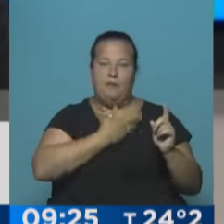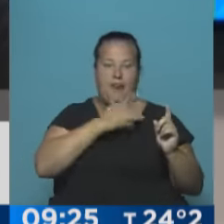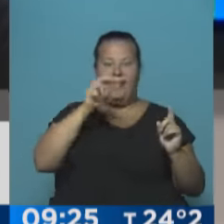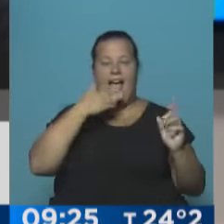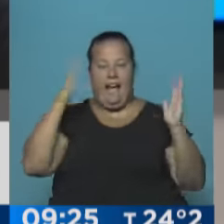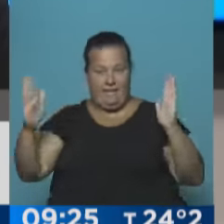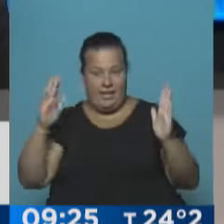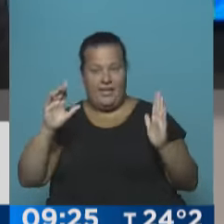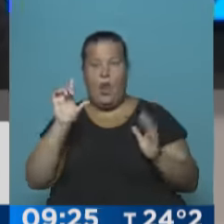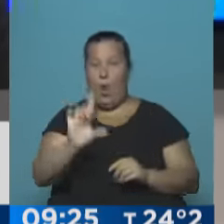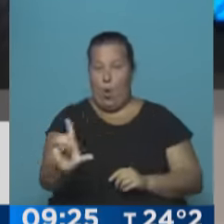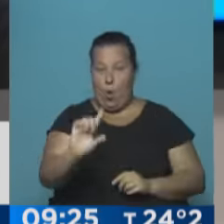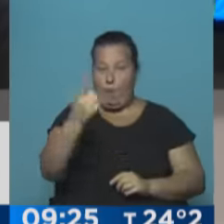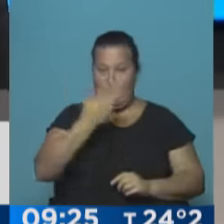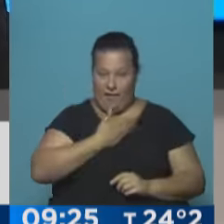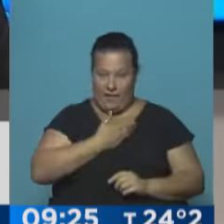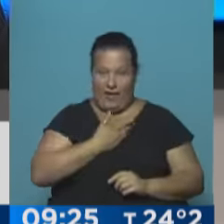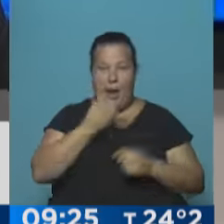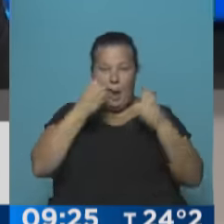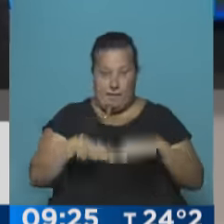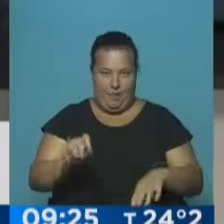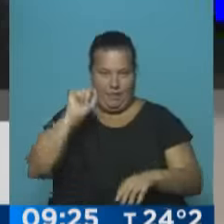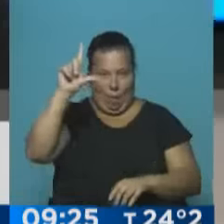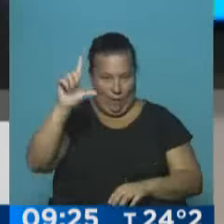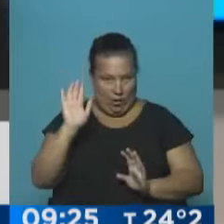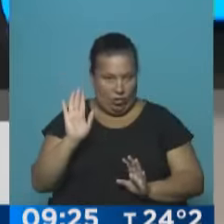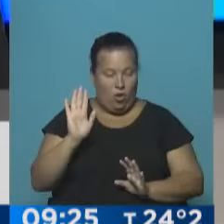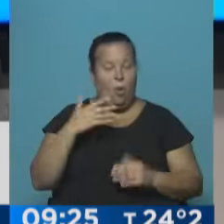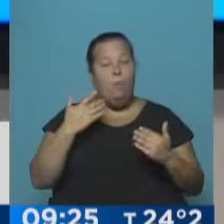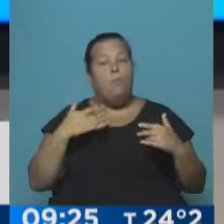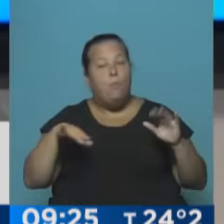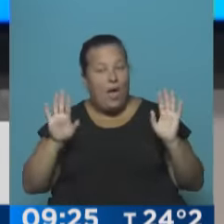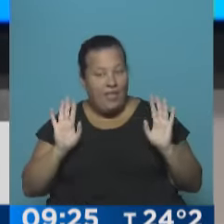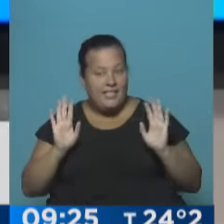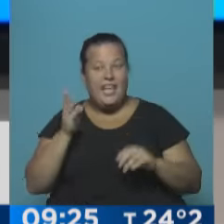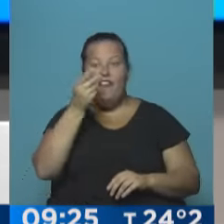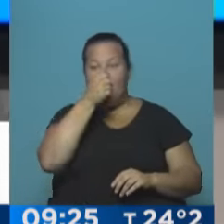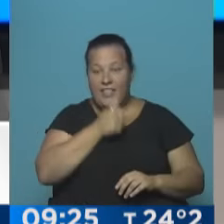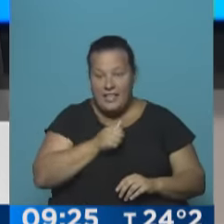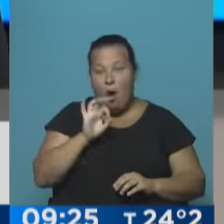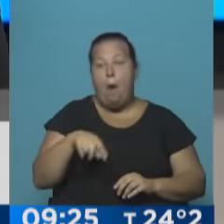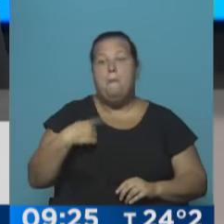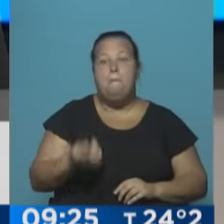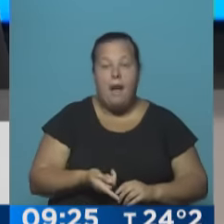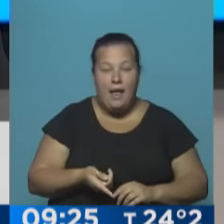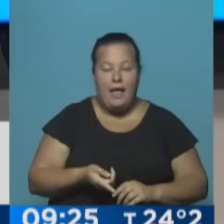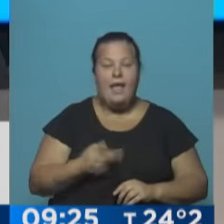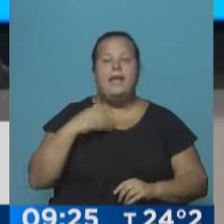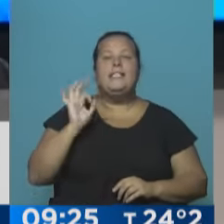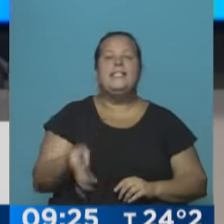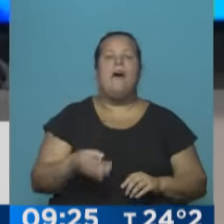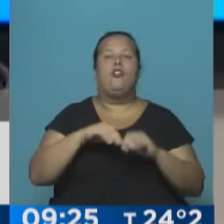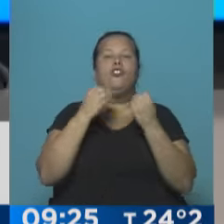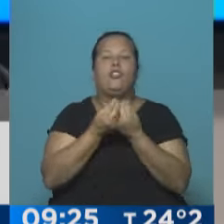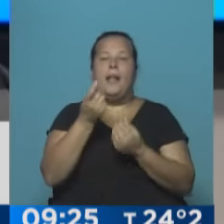abril es decir que el lunes primero de febrero entra en vigencia esto es muy probable que durante el fin de semana o mañana ya conozcamos los nuevos